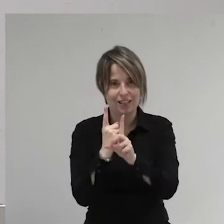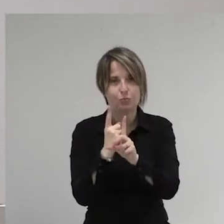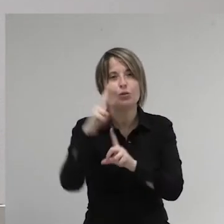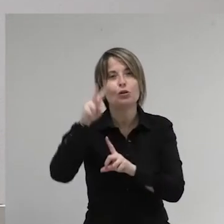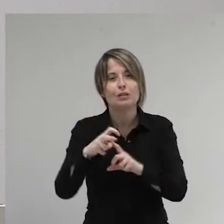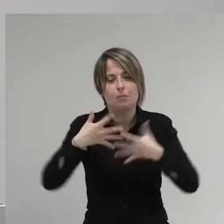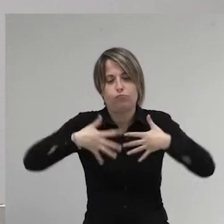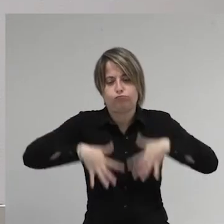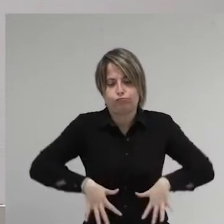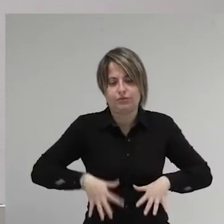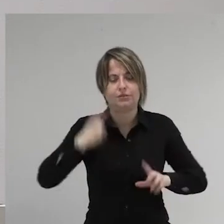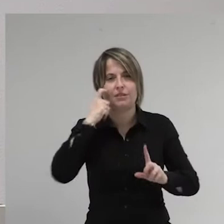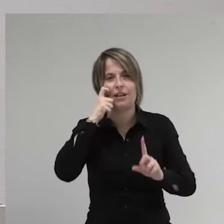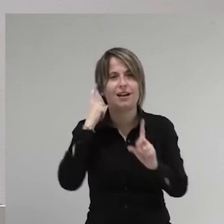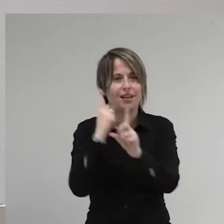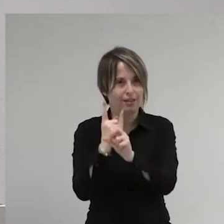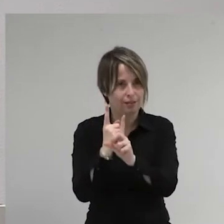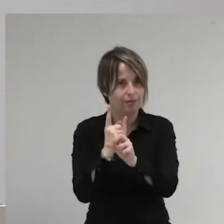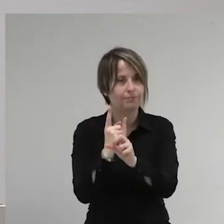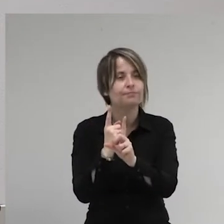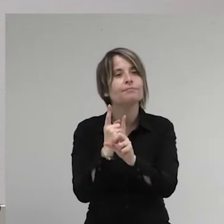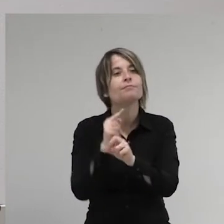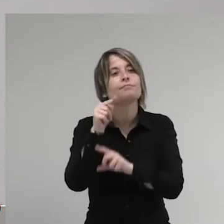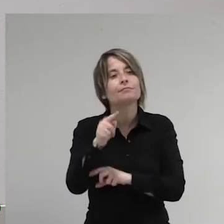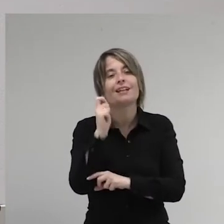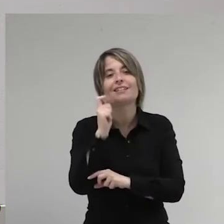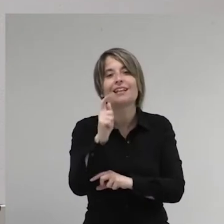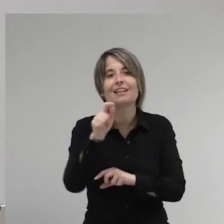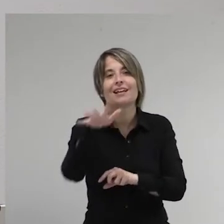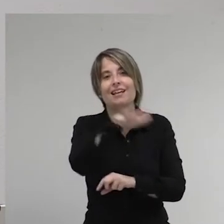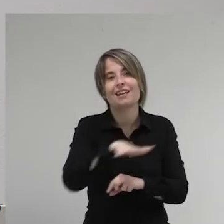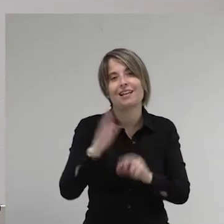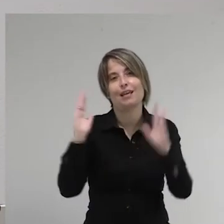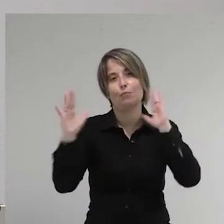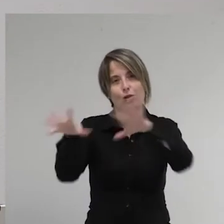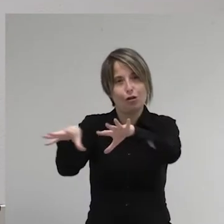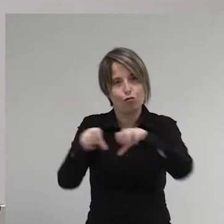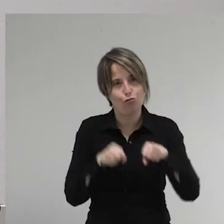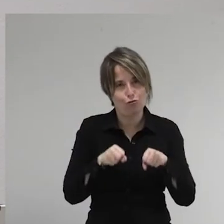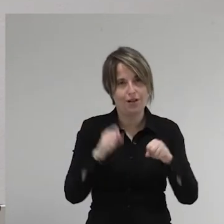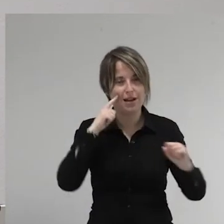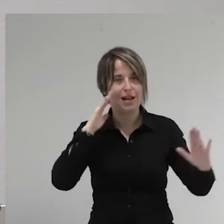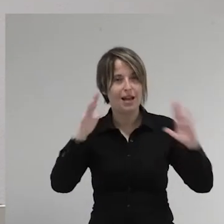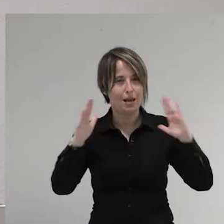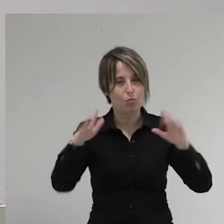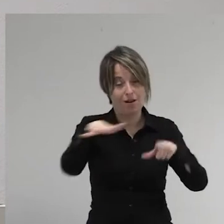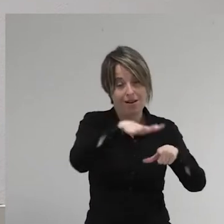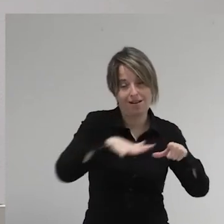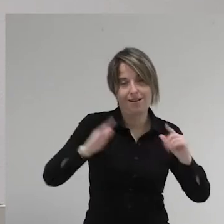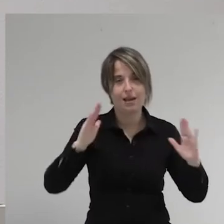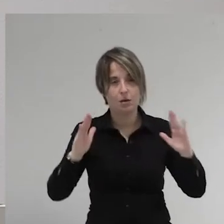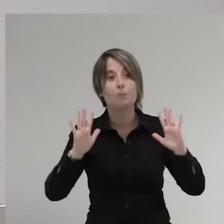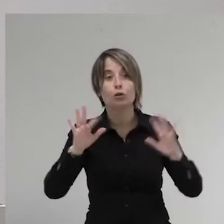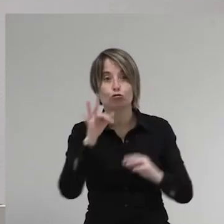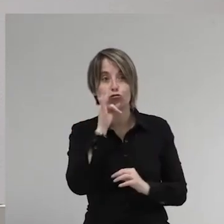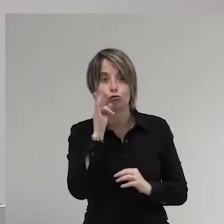estructural y sistémico del racismo, sobre todo en la era colonial. Él escribe desde ese tiempo-espacio, pero todavía